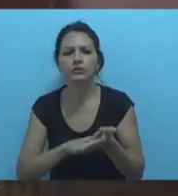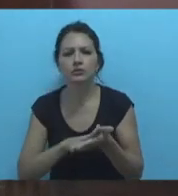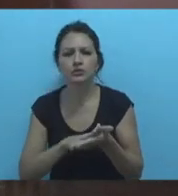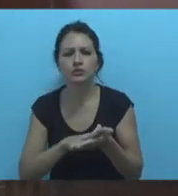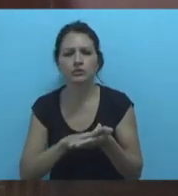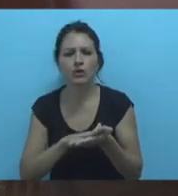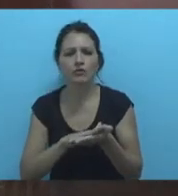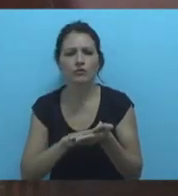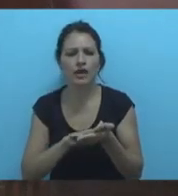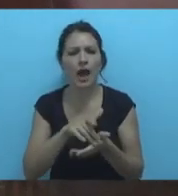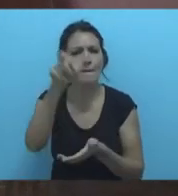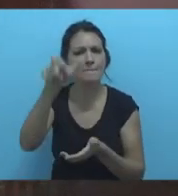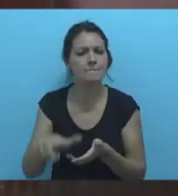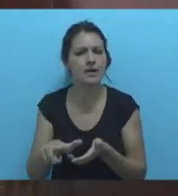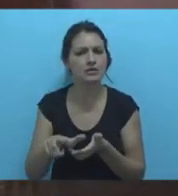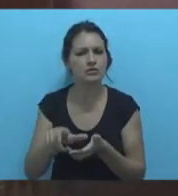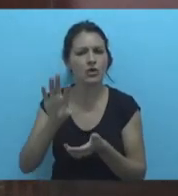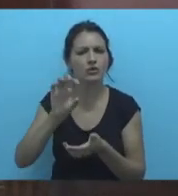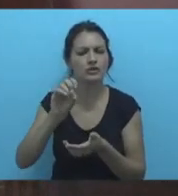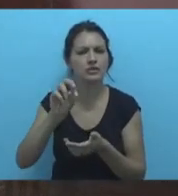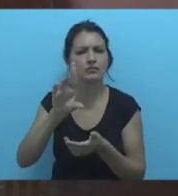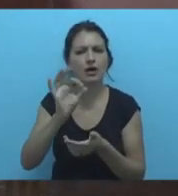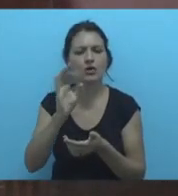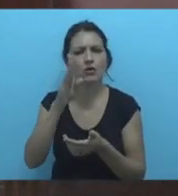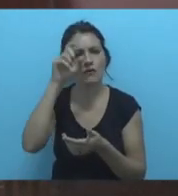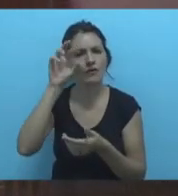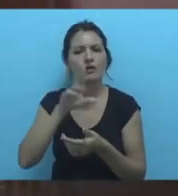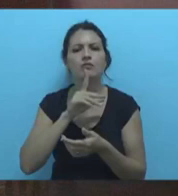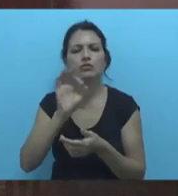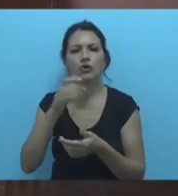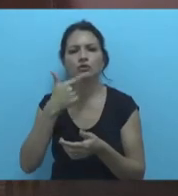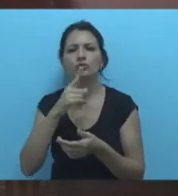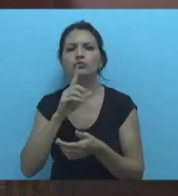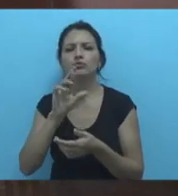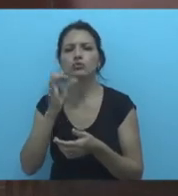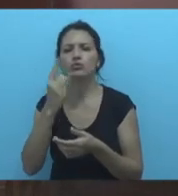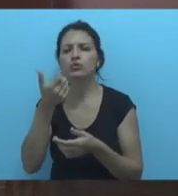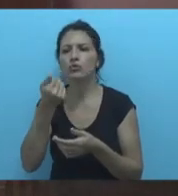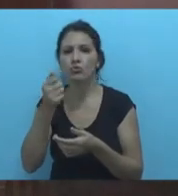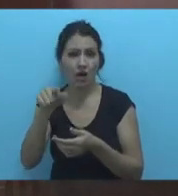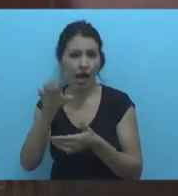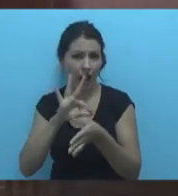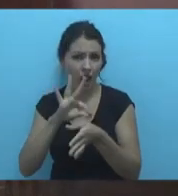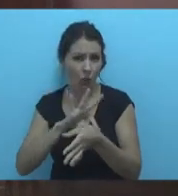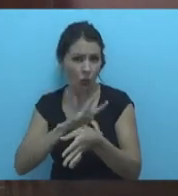fallecimiento del doctor Roberto Rosúa y además en el caso del proyecto de la diputada Abruela, realizar una sesión